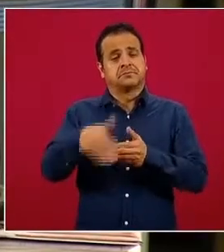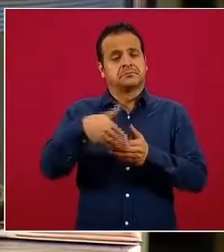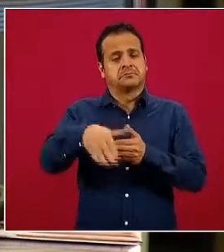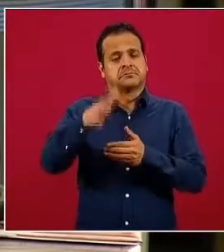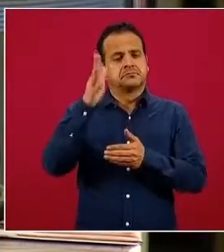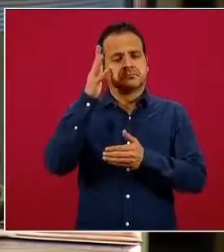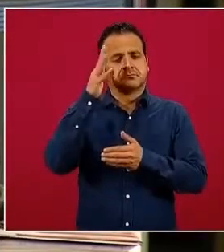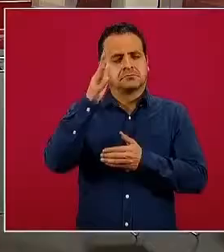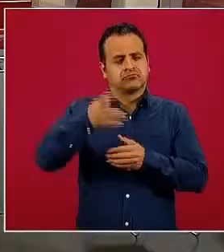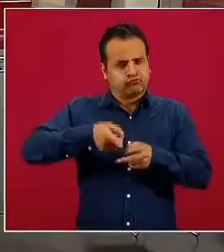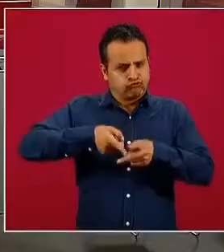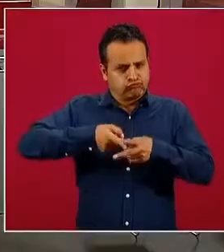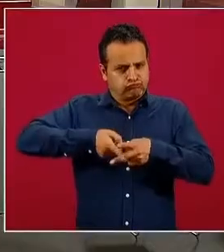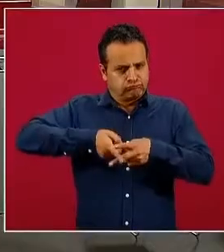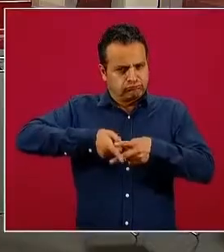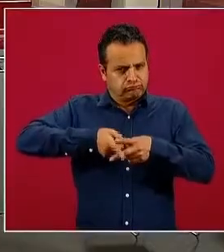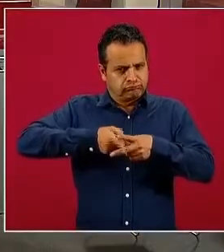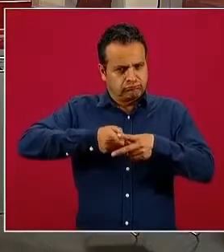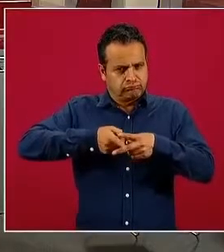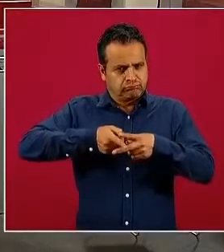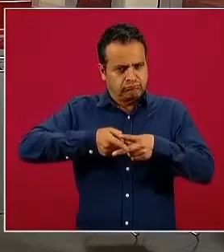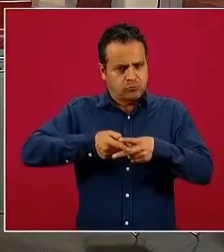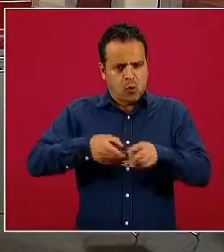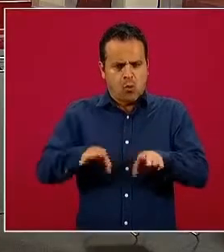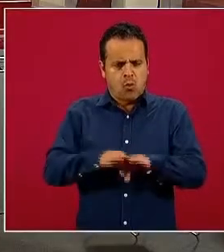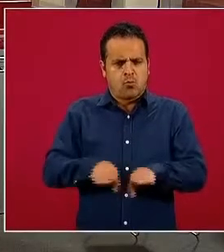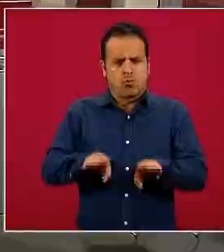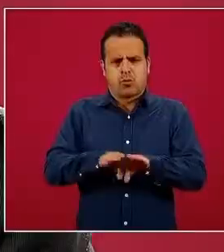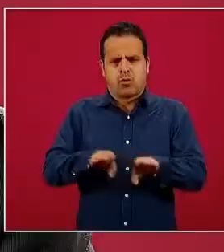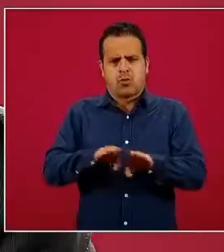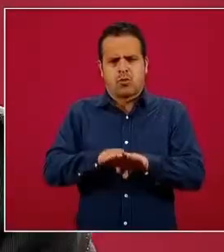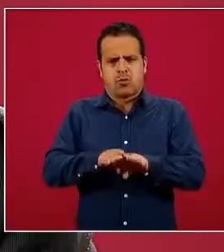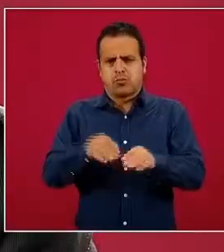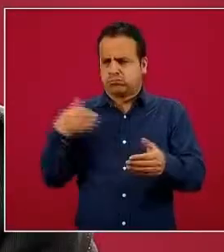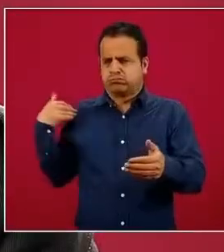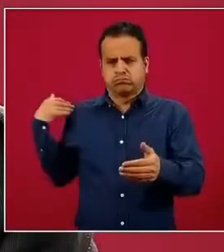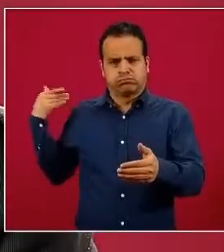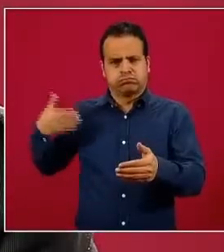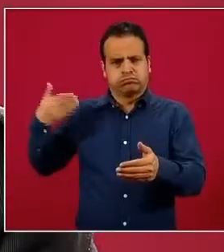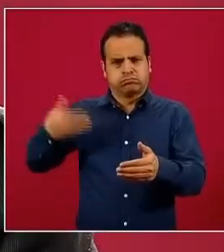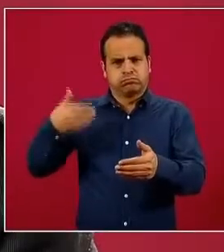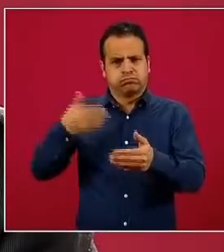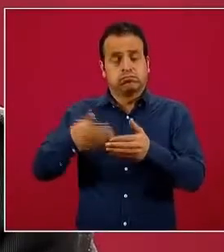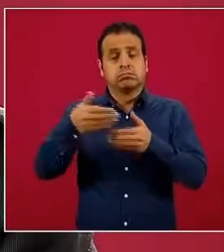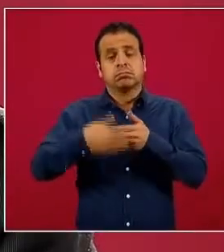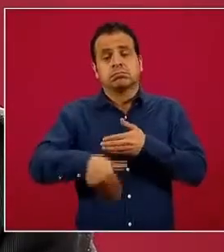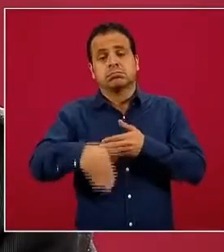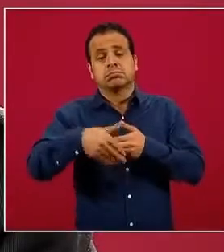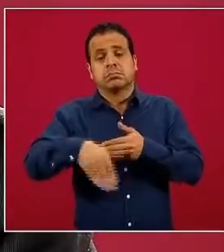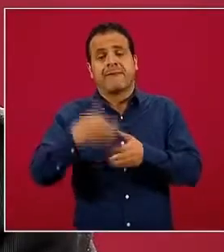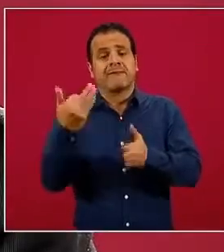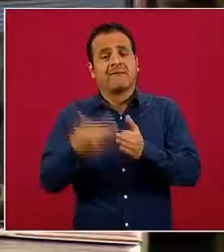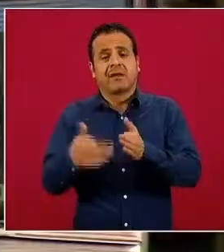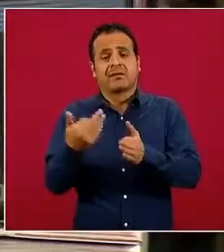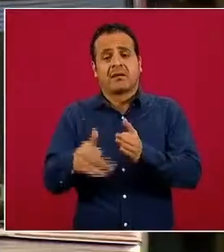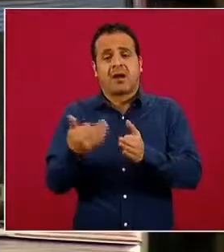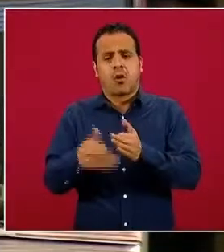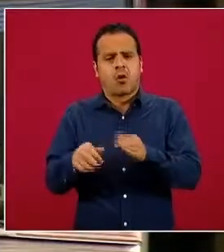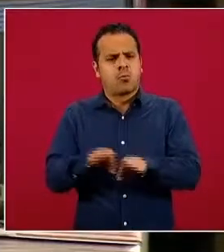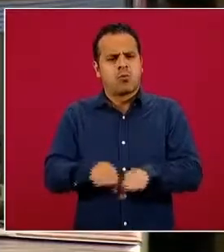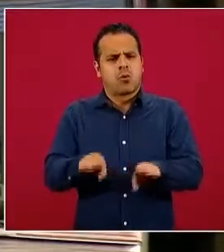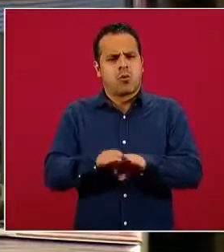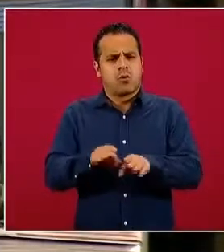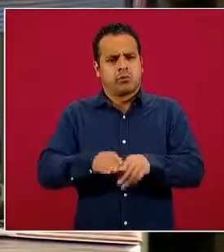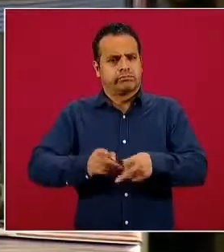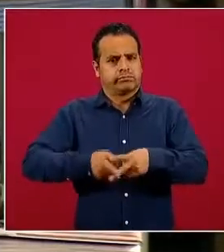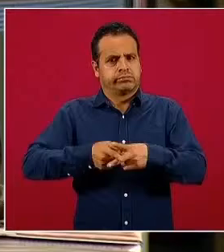les han servido de guía para saber qué comportamiento se puede esperar. Y lo pregunto a propósito del